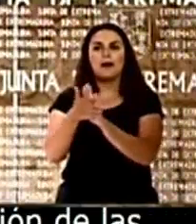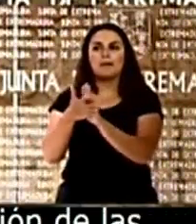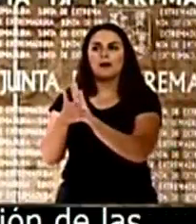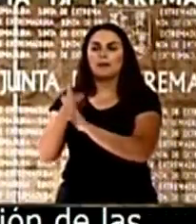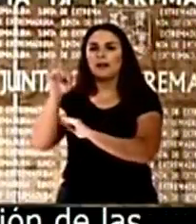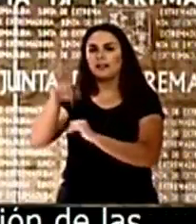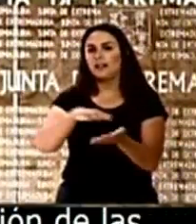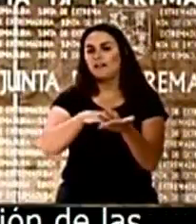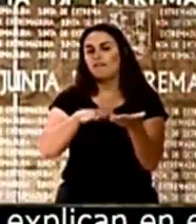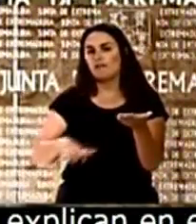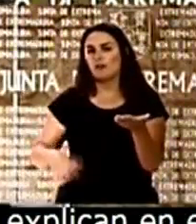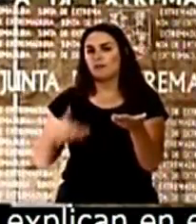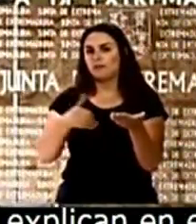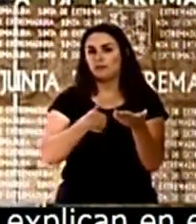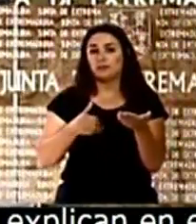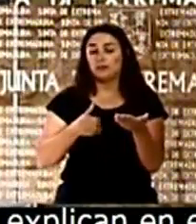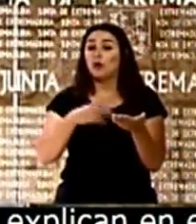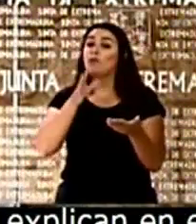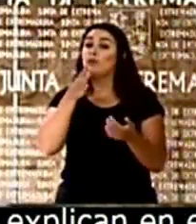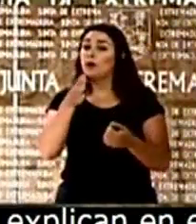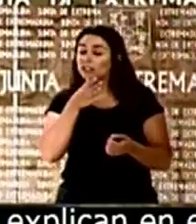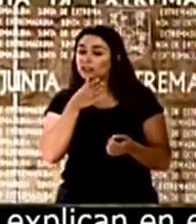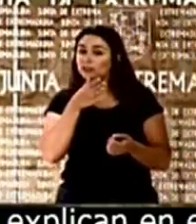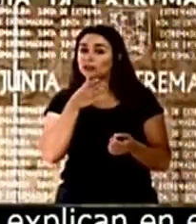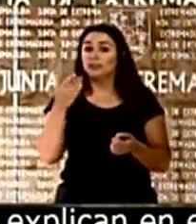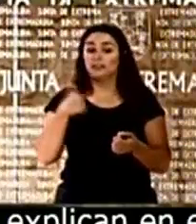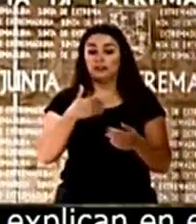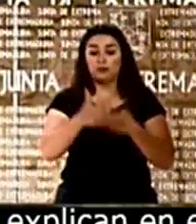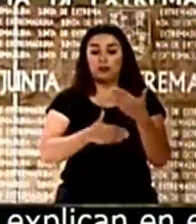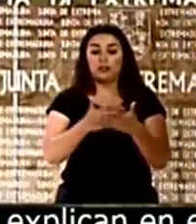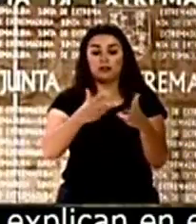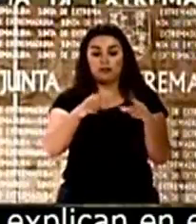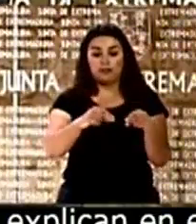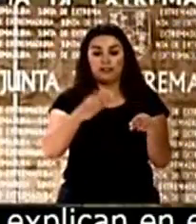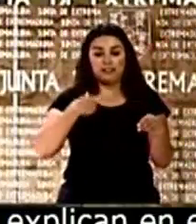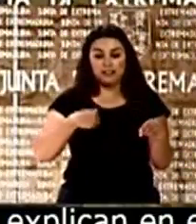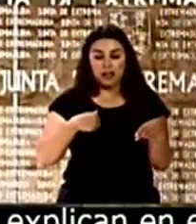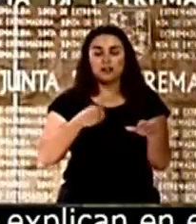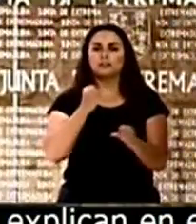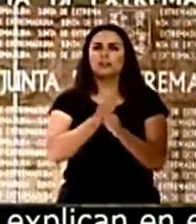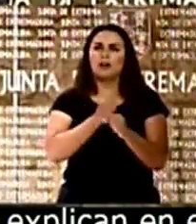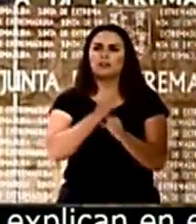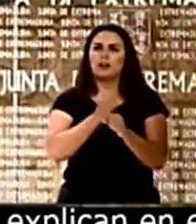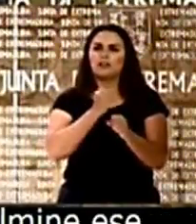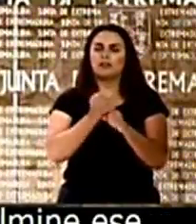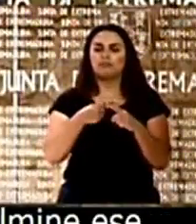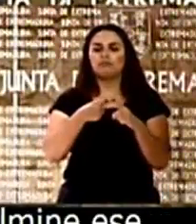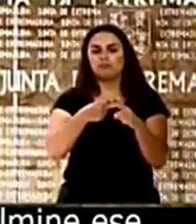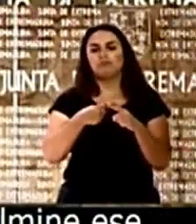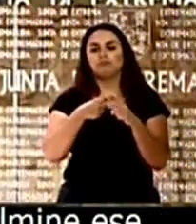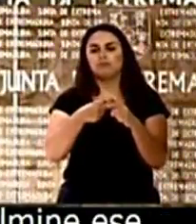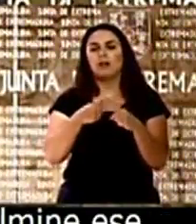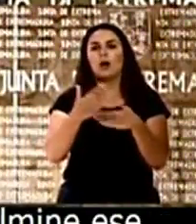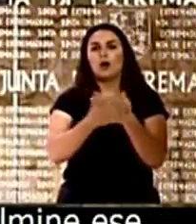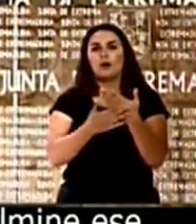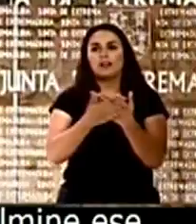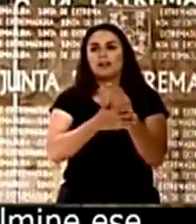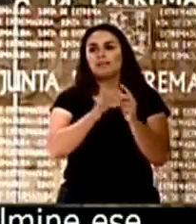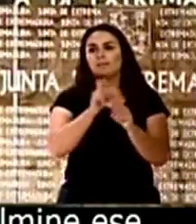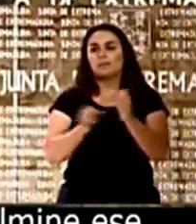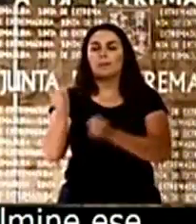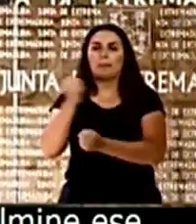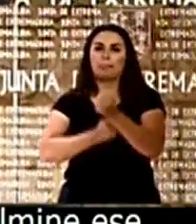este informe de posición. De tal suerte que cuando culmine ese proceso será un trabajo compartido y conjunto del Gobierno con los agentes